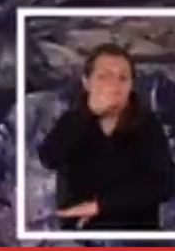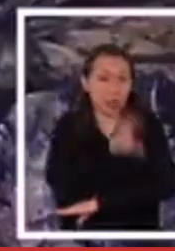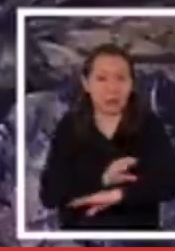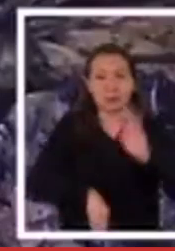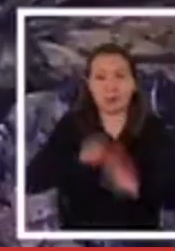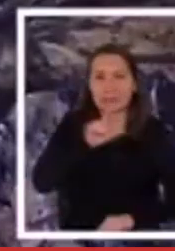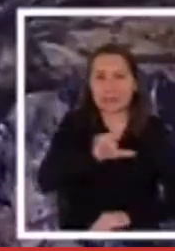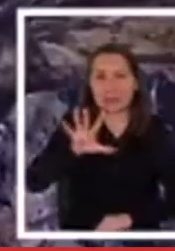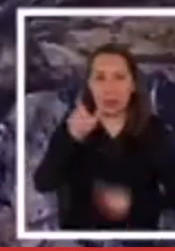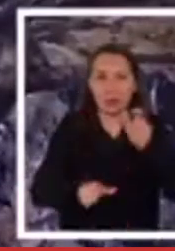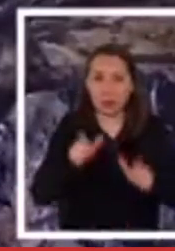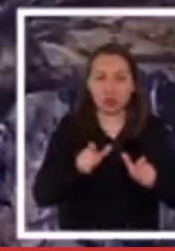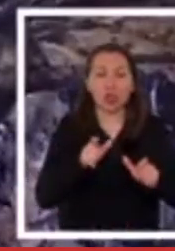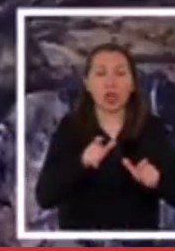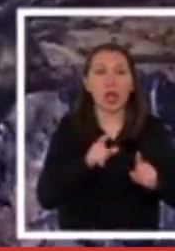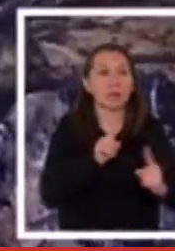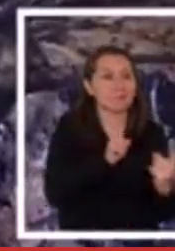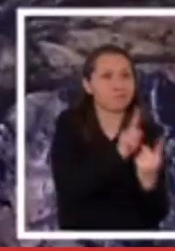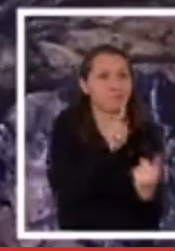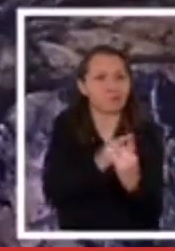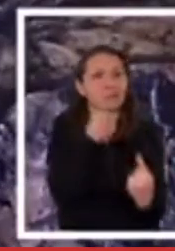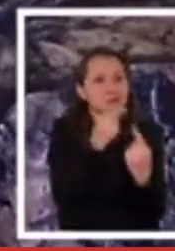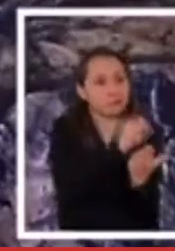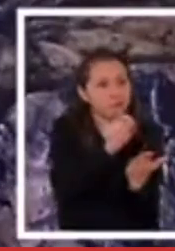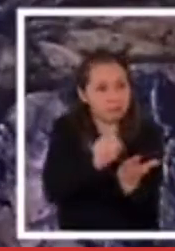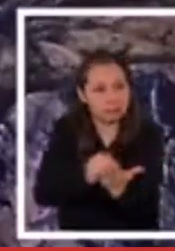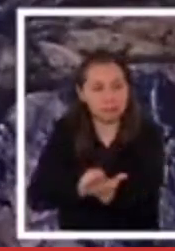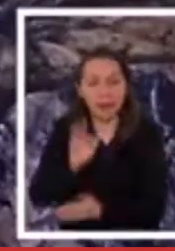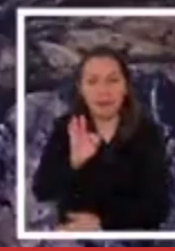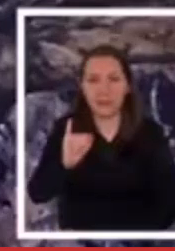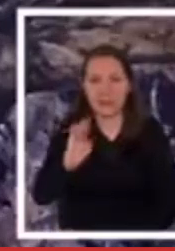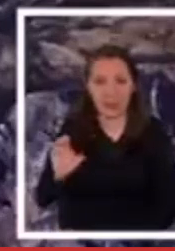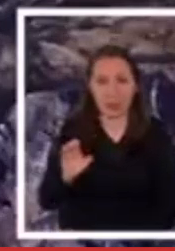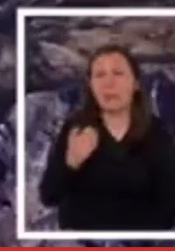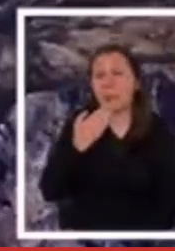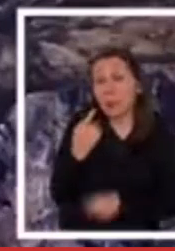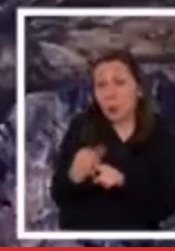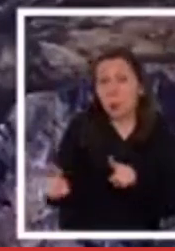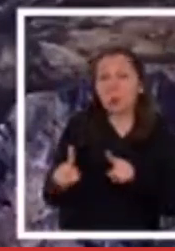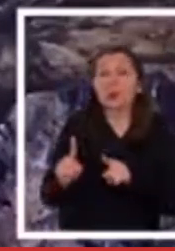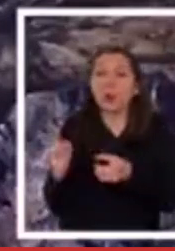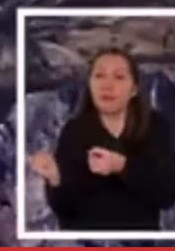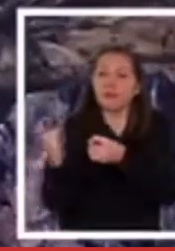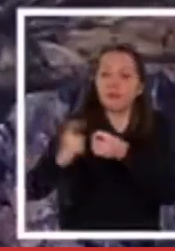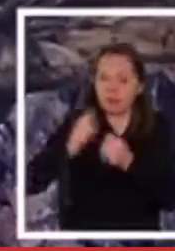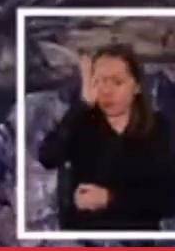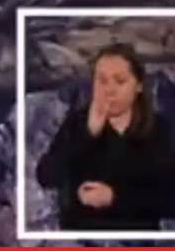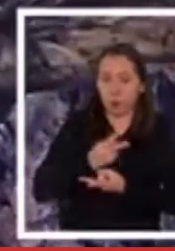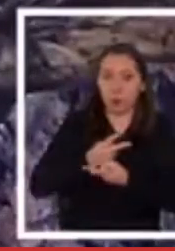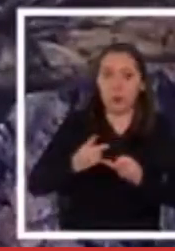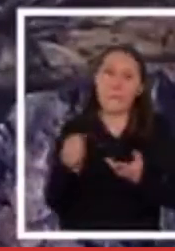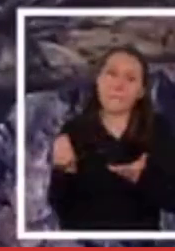teníamos más de 75 personas tomando la ficha básicamente y por otra parte se hicieron procesos de enrolamiento de funcionarios